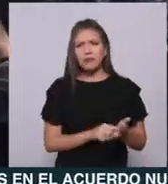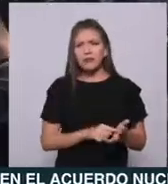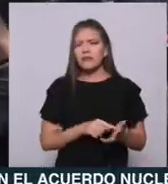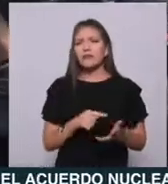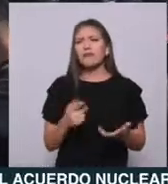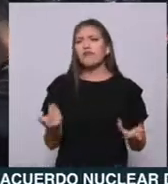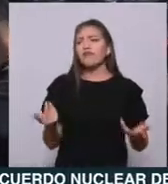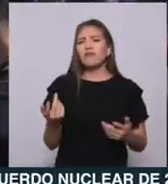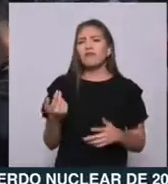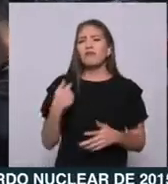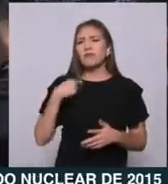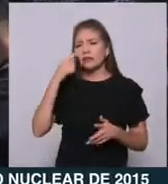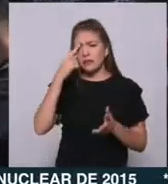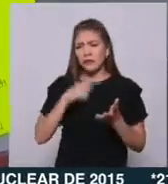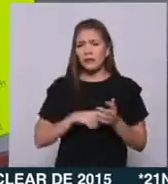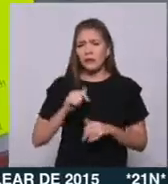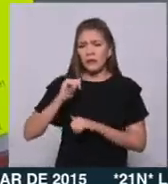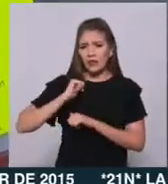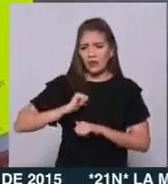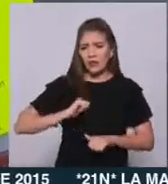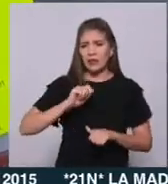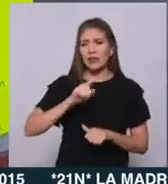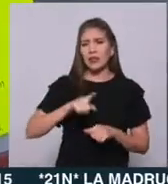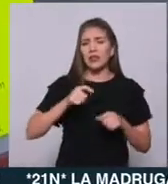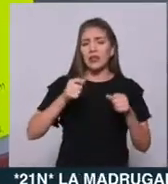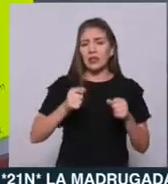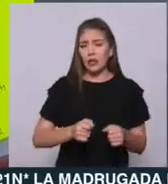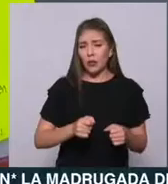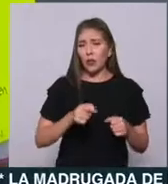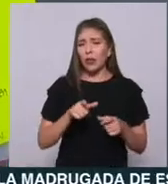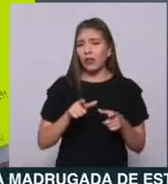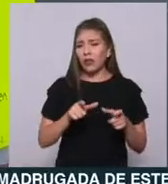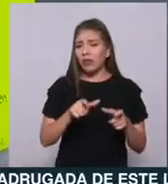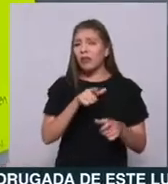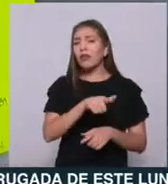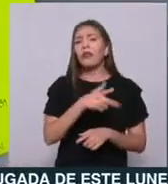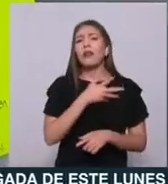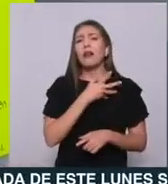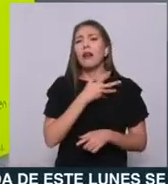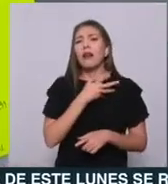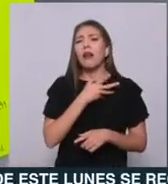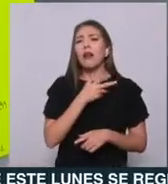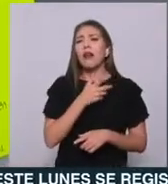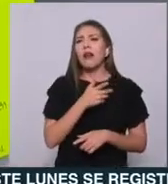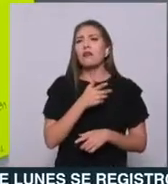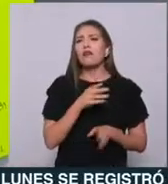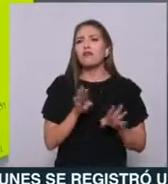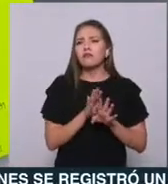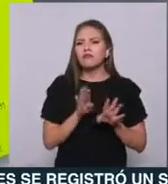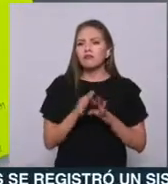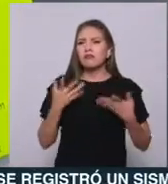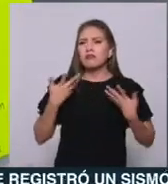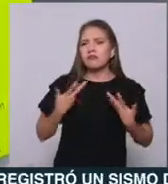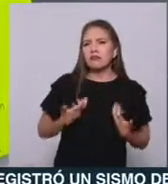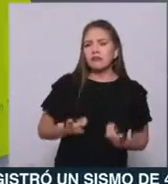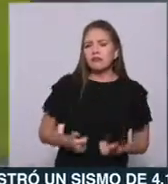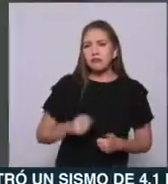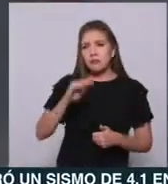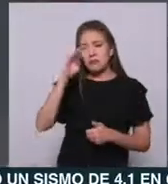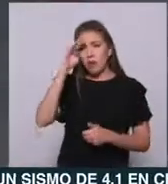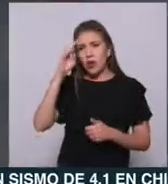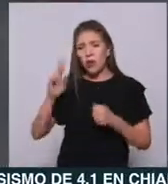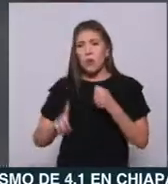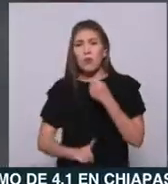que las autoridades de seguridad pública y del propio gobierno federal se espantaron, pensaron que esto iba a ser una situación de politización